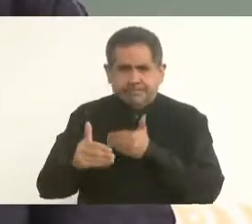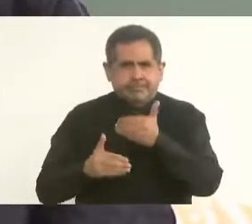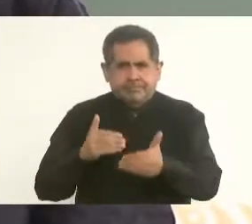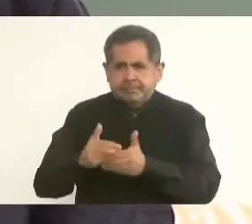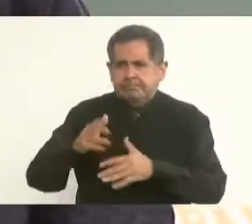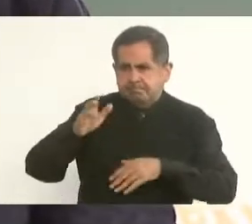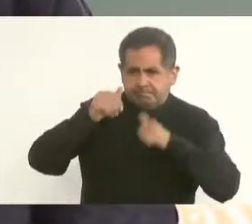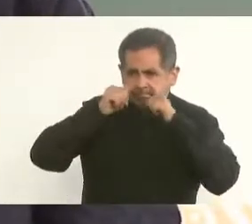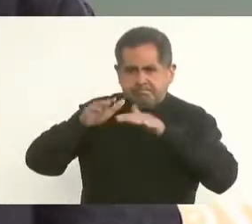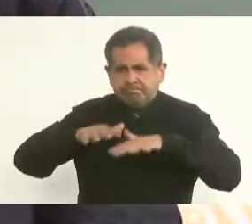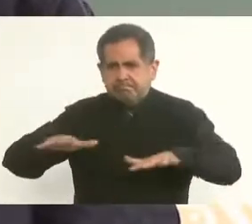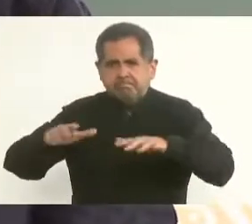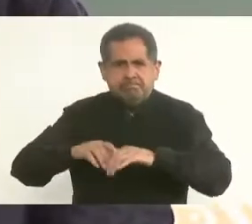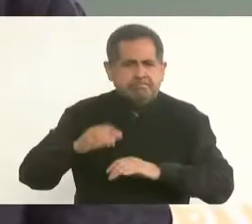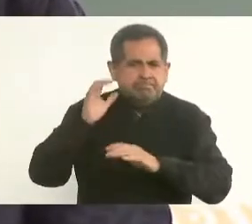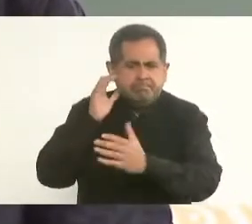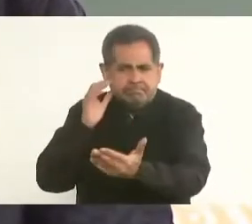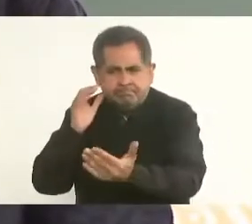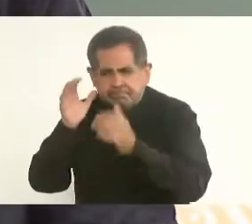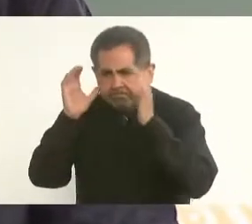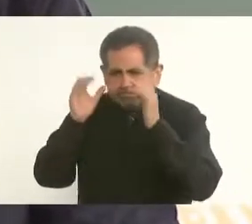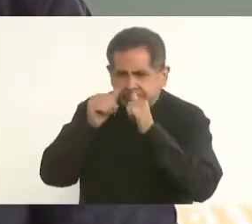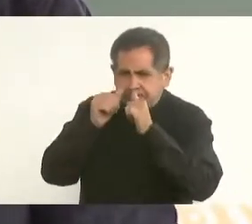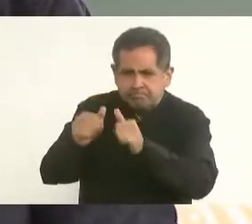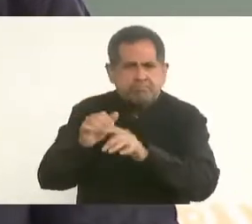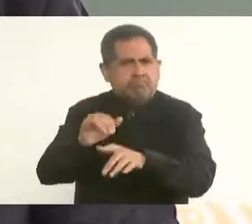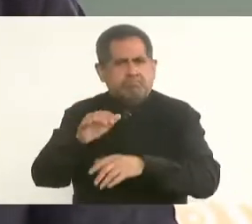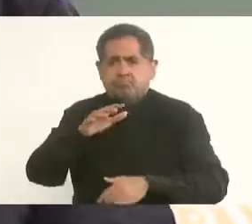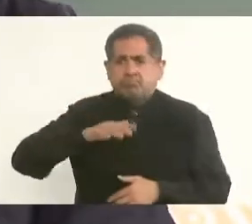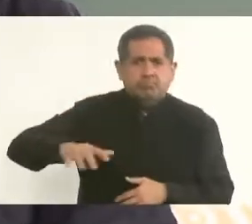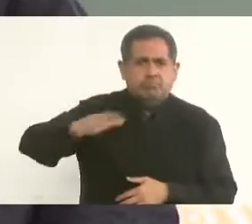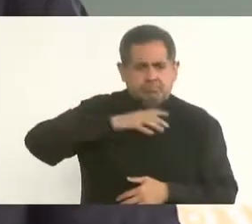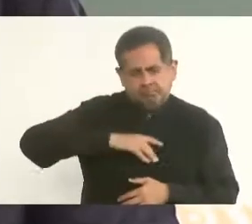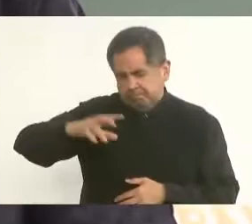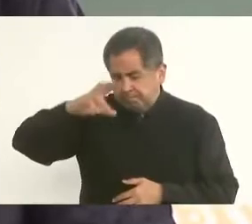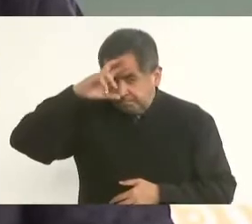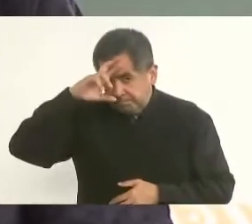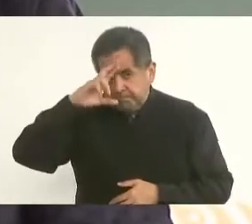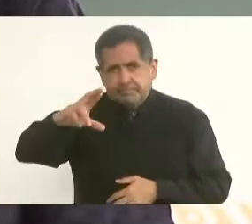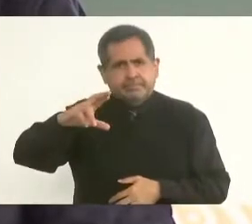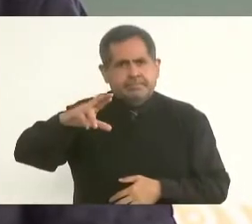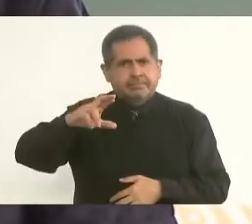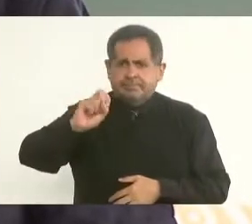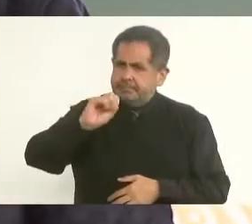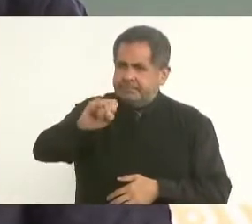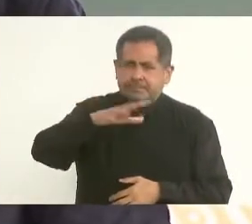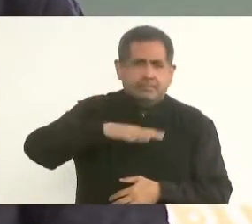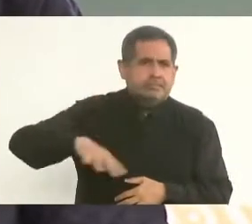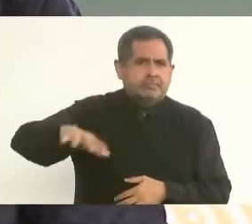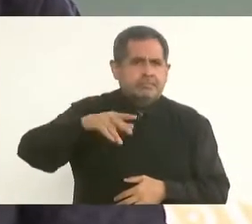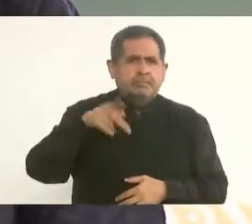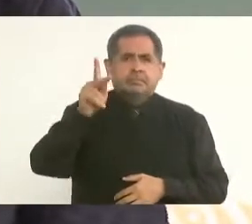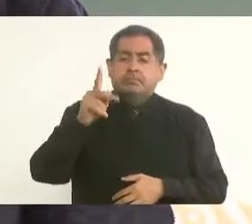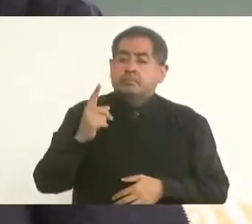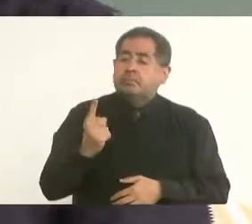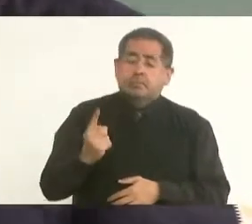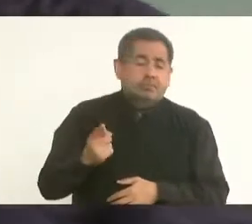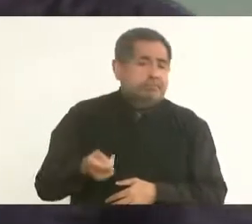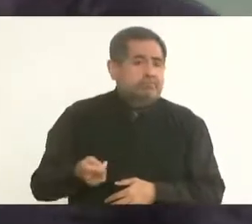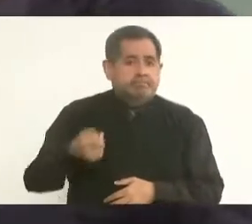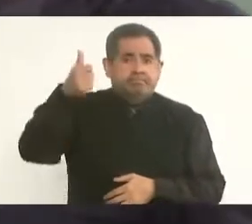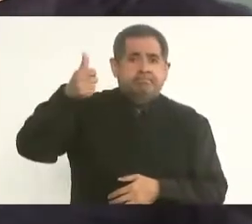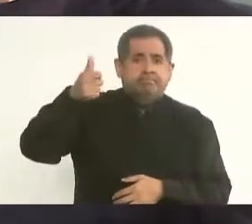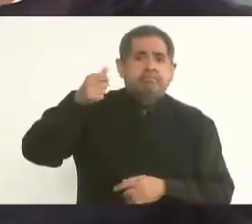a todos, escuchando a todos, respetando a todos, pero dándole